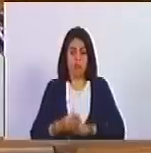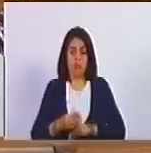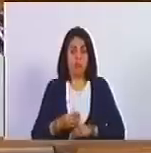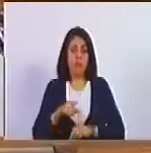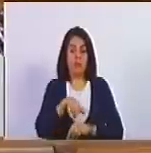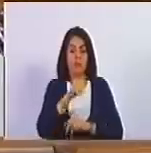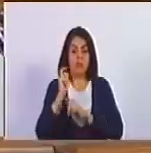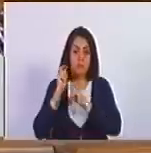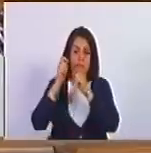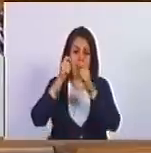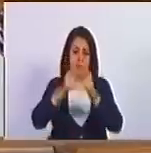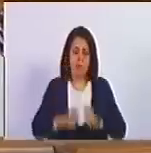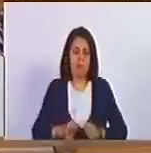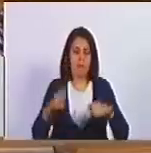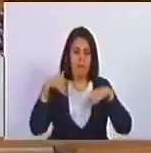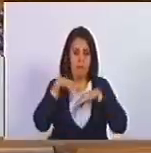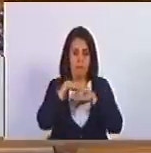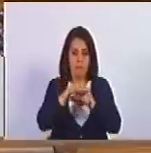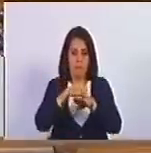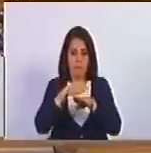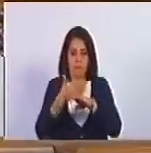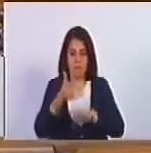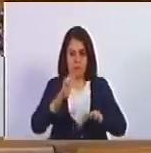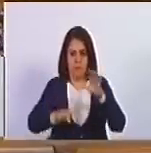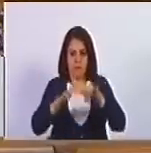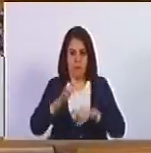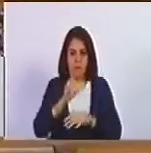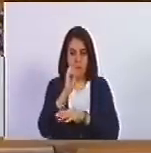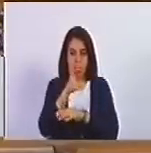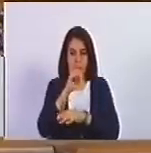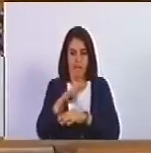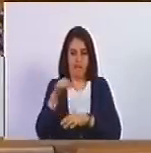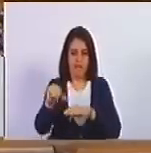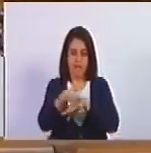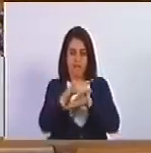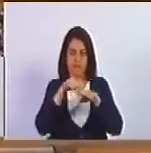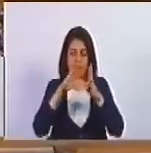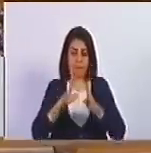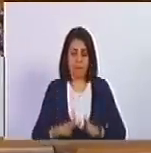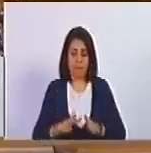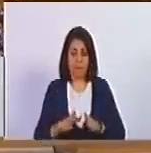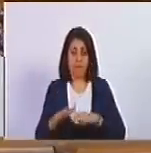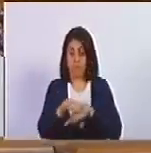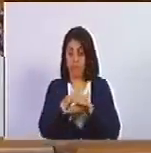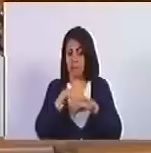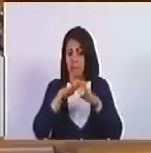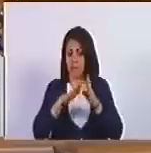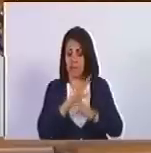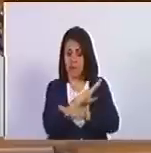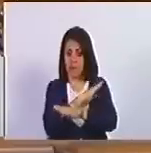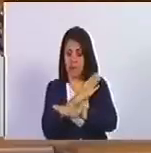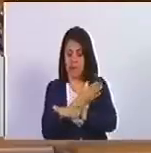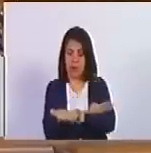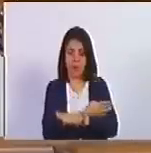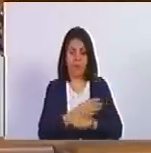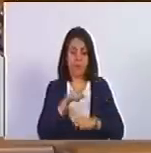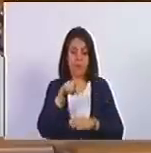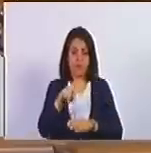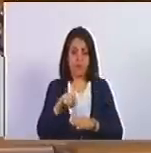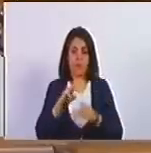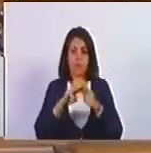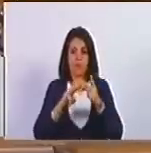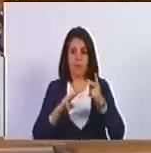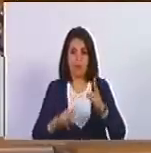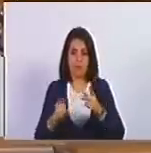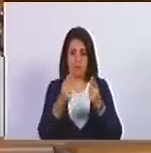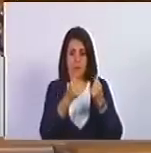aquellos designados para integrar la Secretaría del Consejo Federal de Gobierno. El Ministerio del Poder Popular con competencia en materia